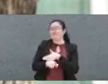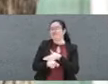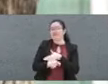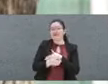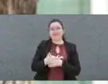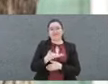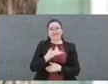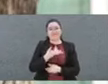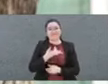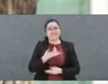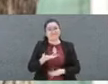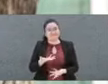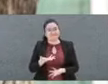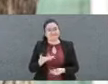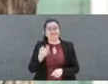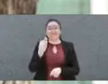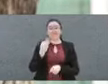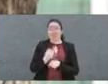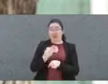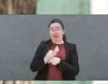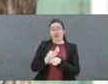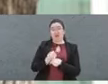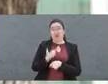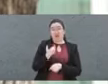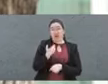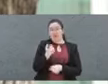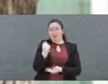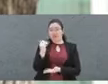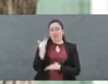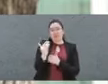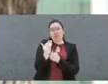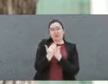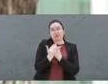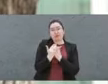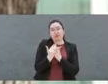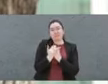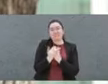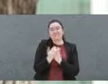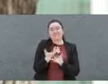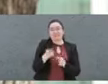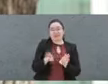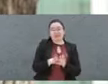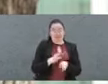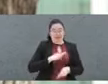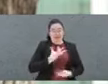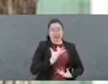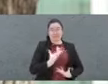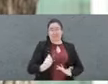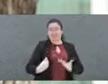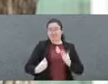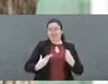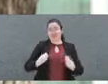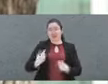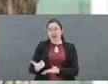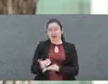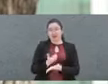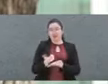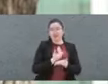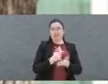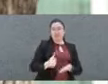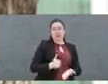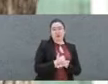todas estas obras se hacen ahora con menos recursos, imagínense. Con la pandemia disminuyeron los ingresos de la ciudad, pues porque